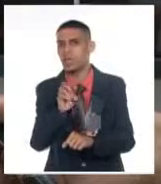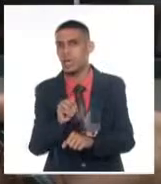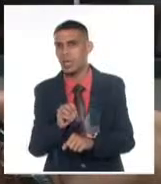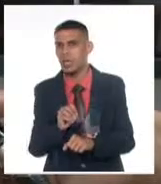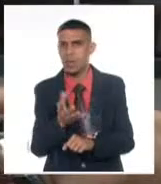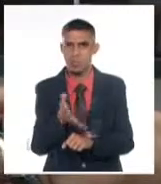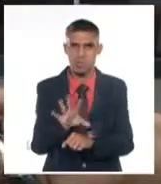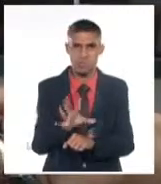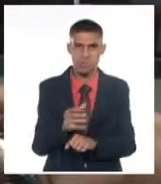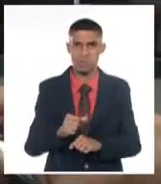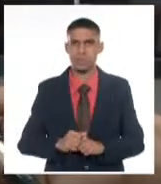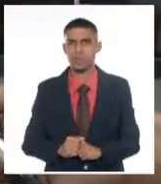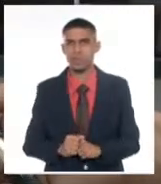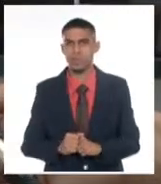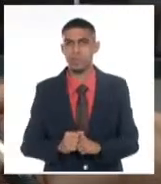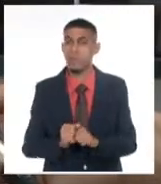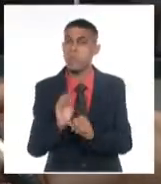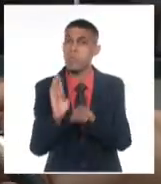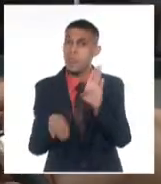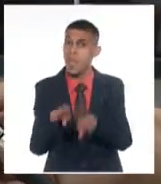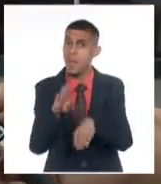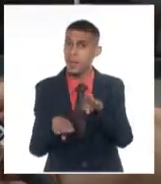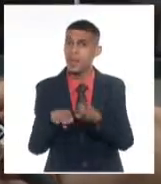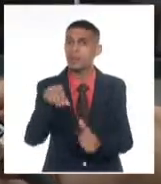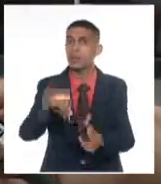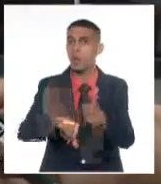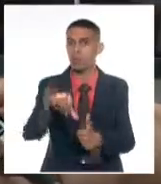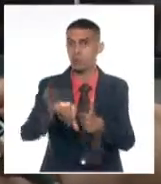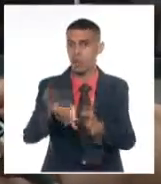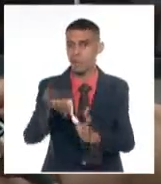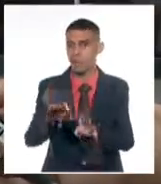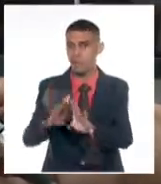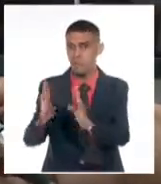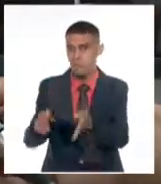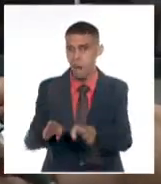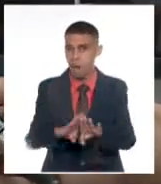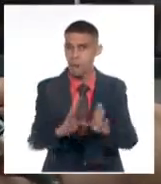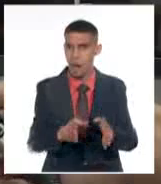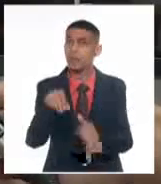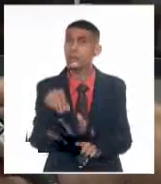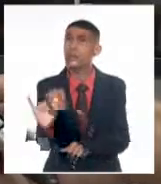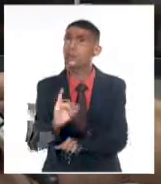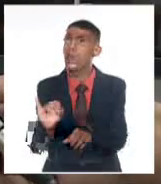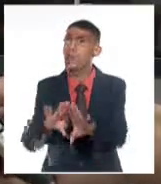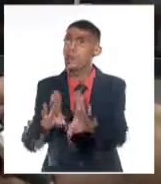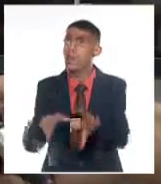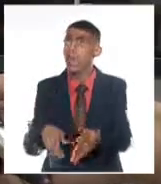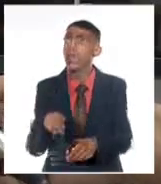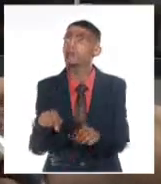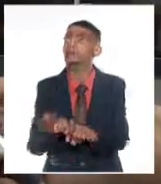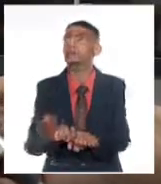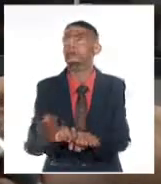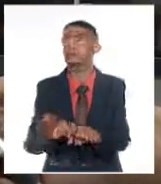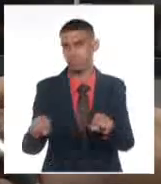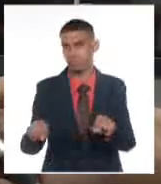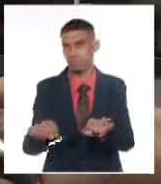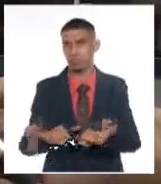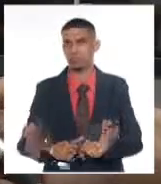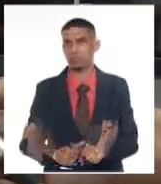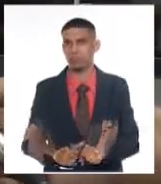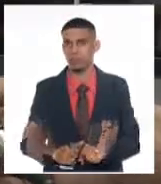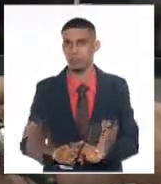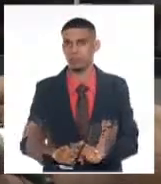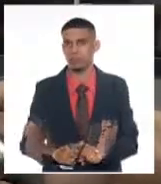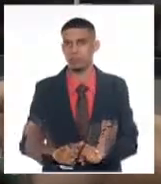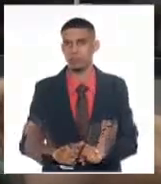2 horas 30 minutos, en función de, por supuesto, del comportamiento que tengamos en la disponibilidad. En este momento tenemos 6 unidades generadoras fuera de servicio por una causa